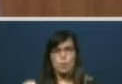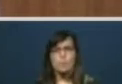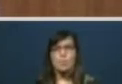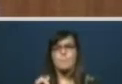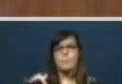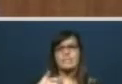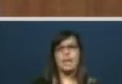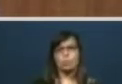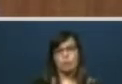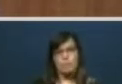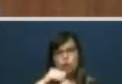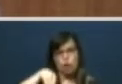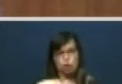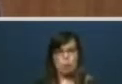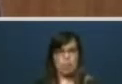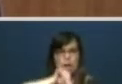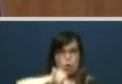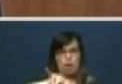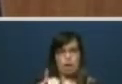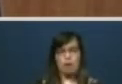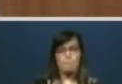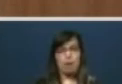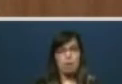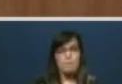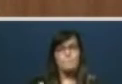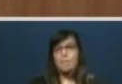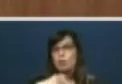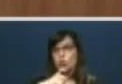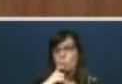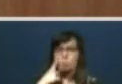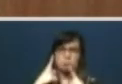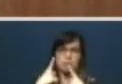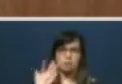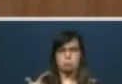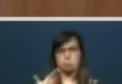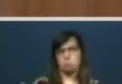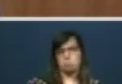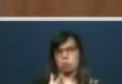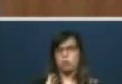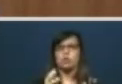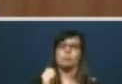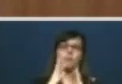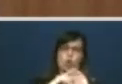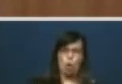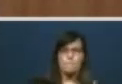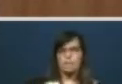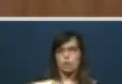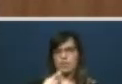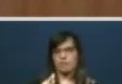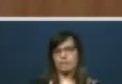con un servicio de policía local para cuya puesta en marcha está prevista la próxima firma de otros tantos convenios